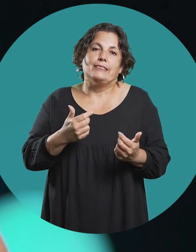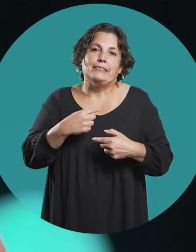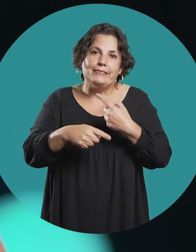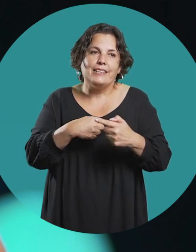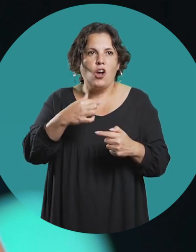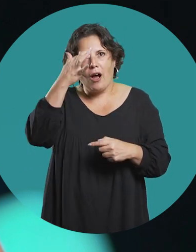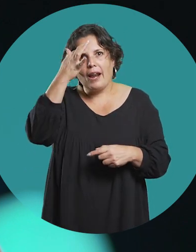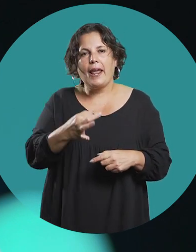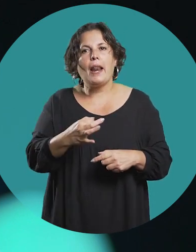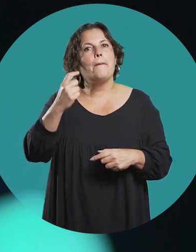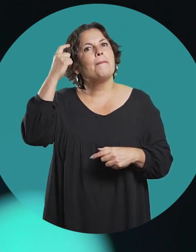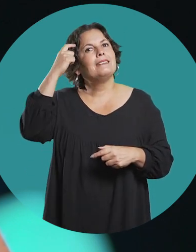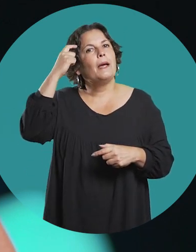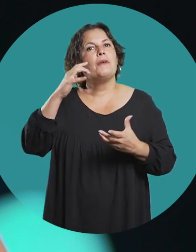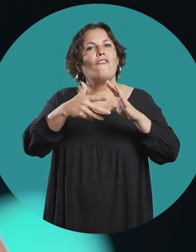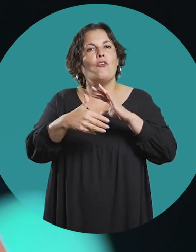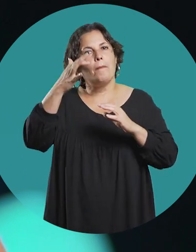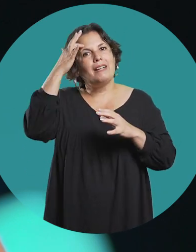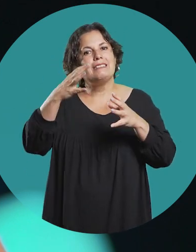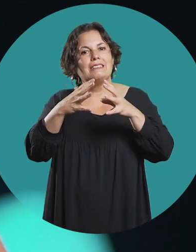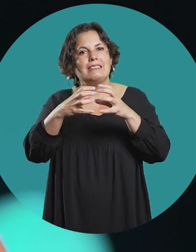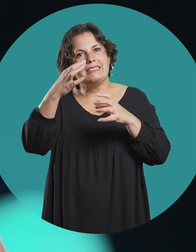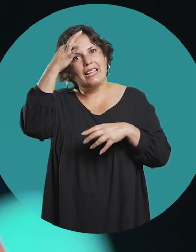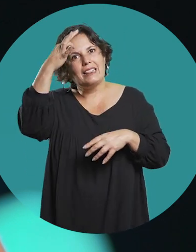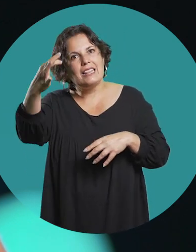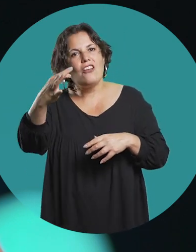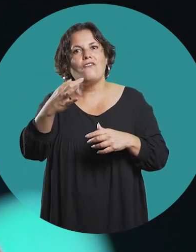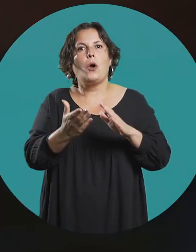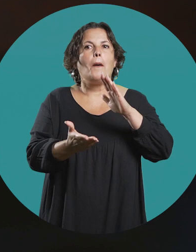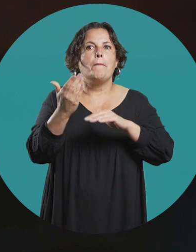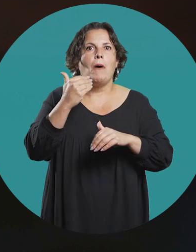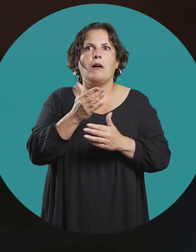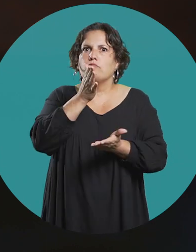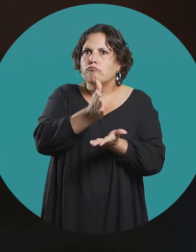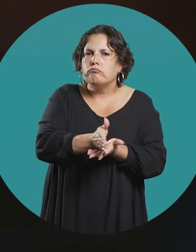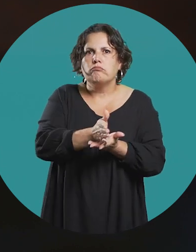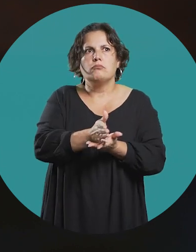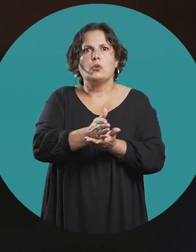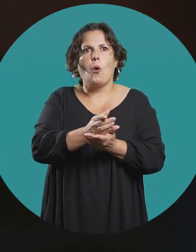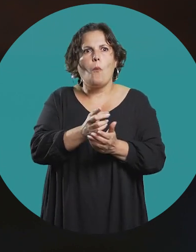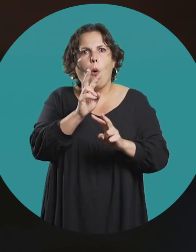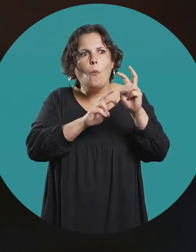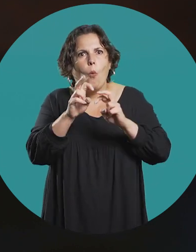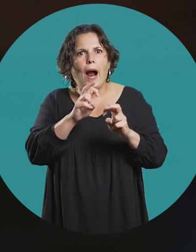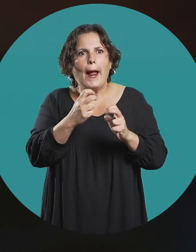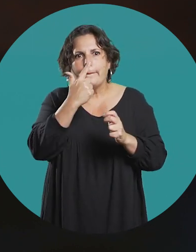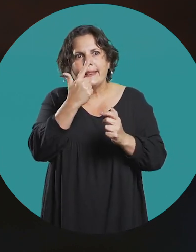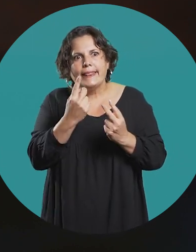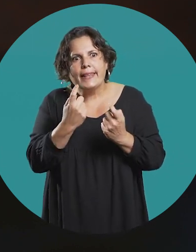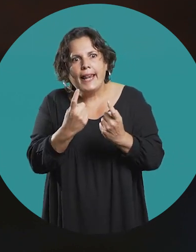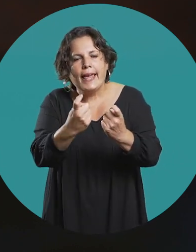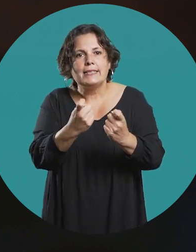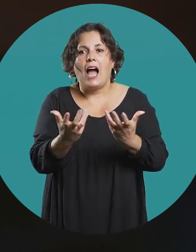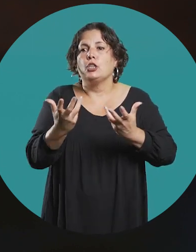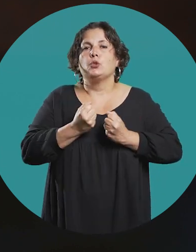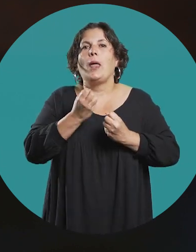con la convicción de que el pensamiento científico, en el sentido de más el pensamiento riguroso, curioso, nos ayuda a